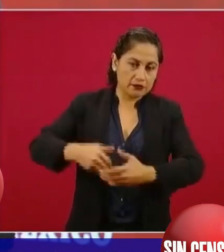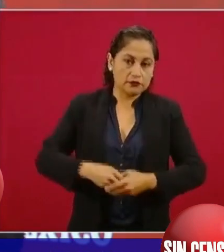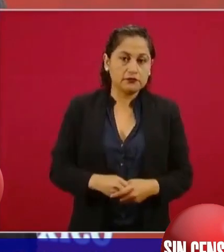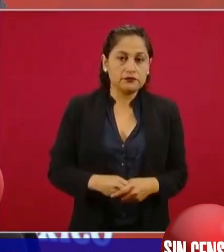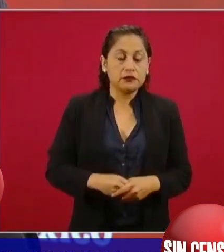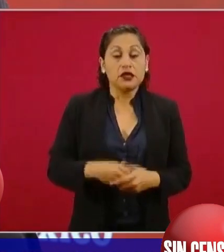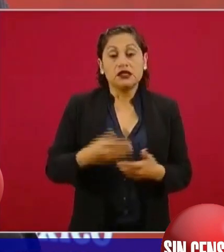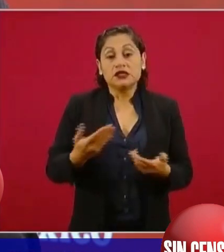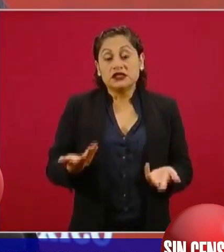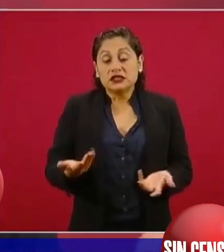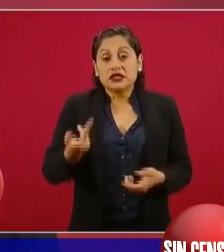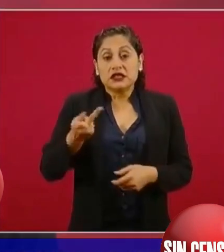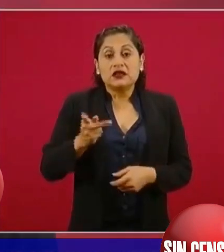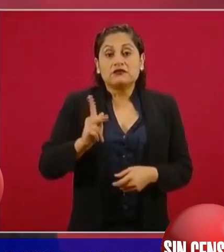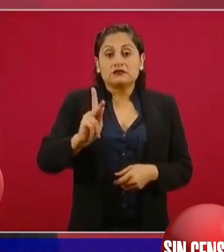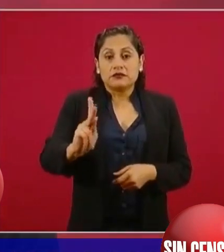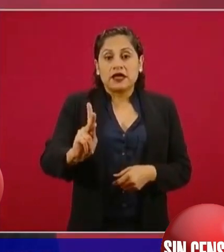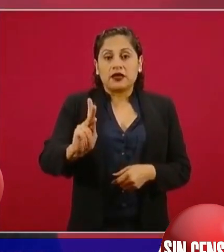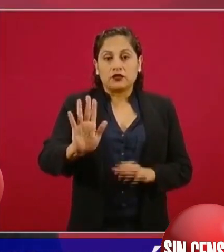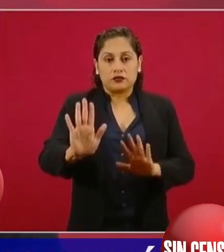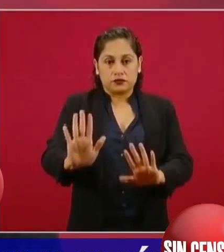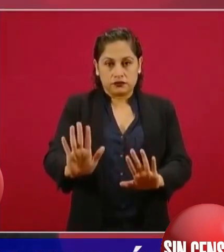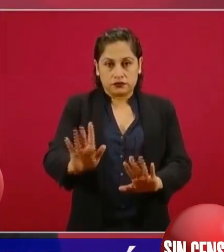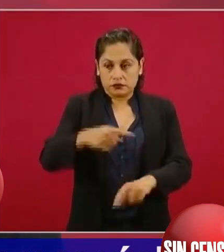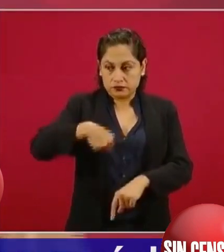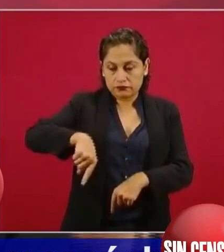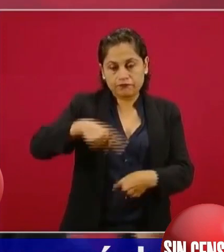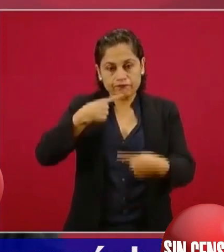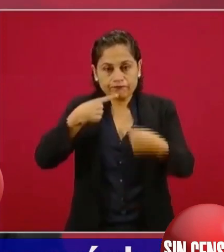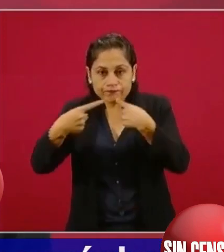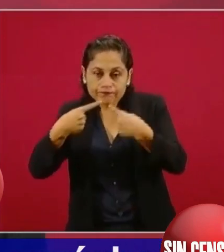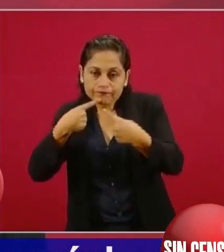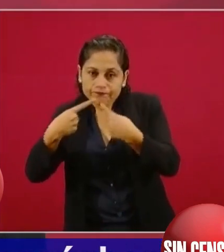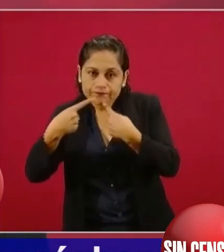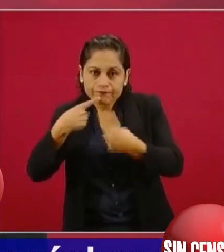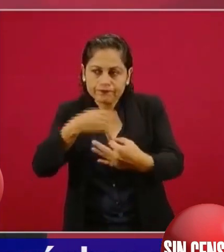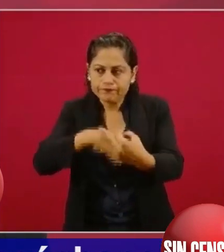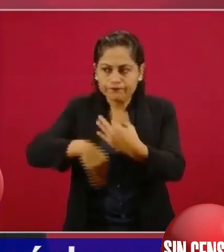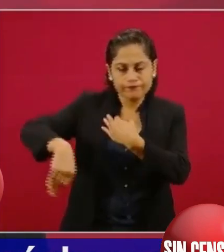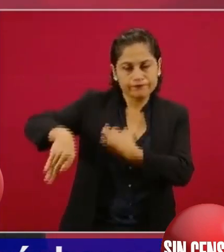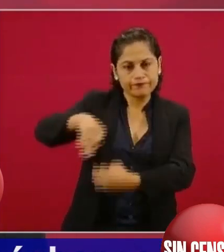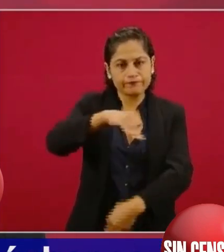Pero necesitamos consenso de todos.